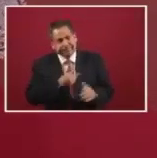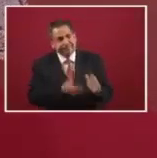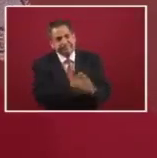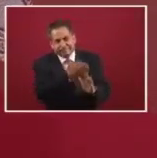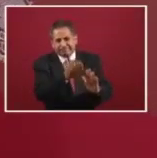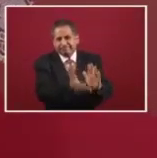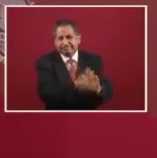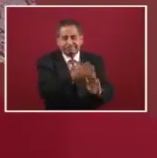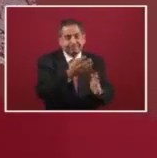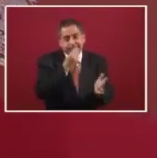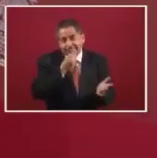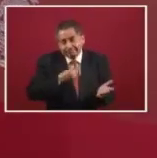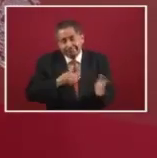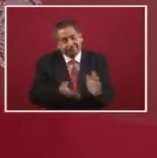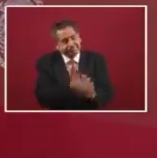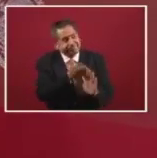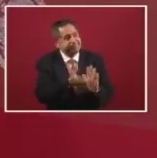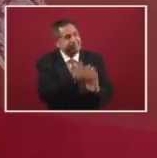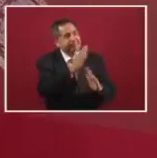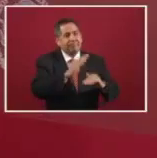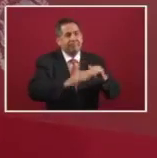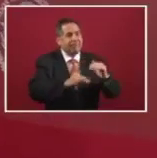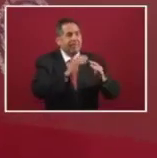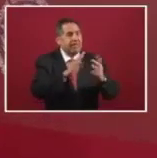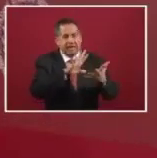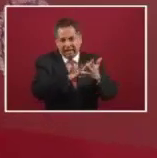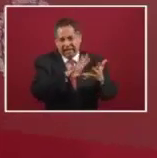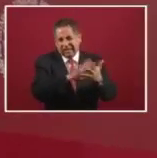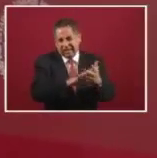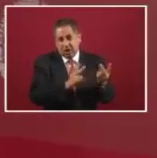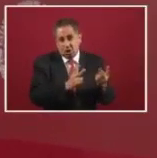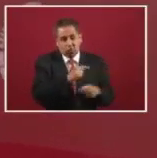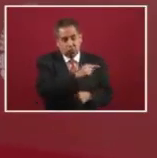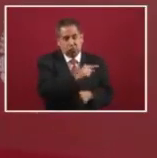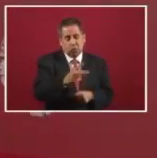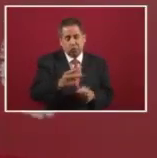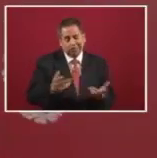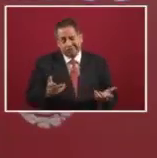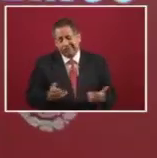tuve que hacer porque había